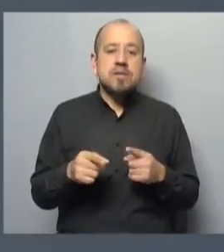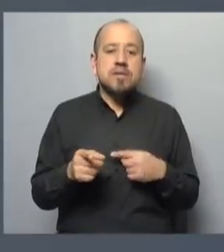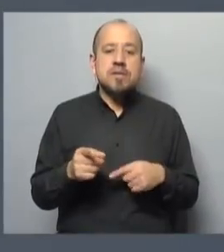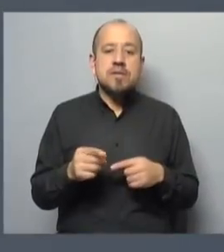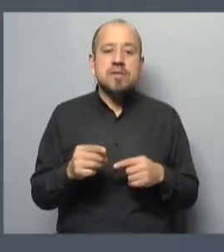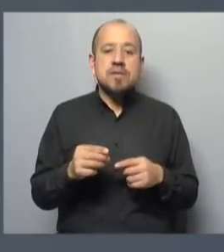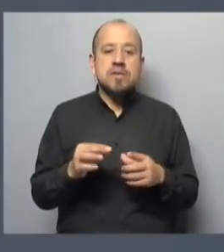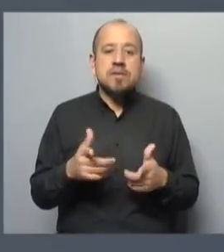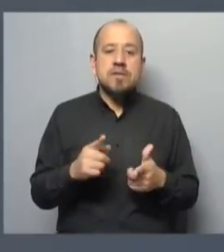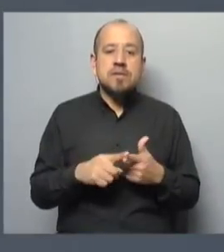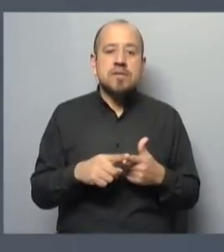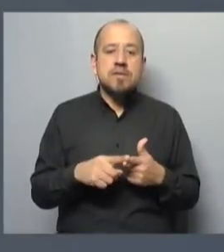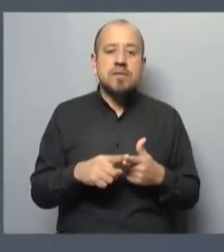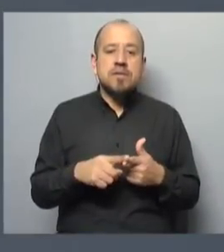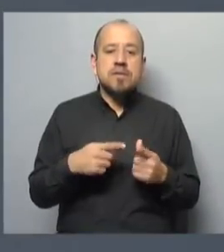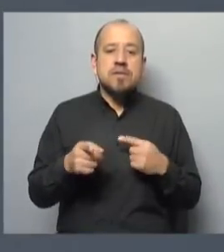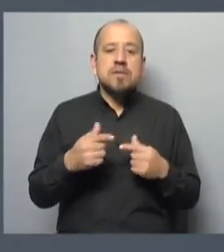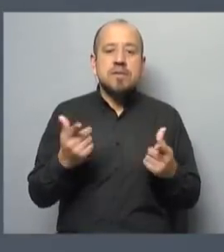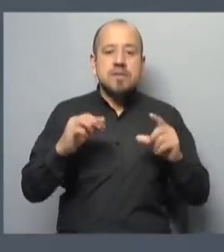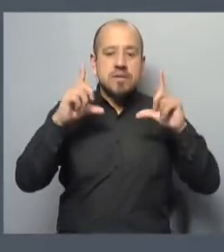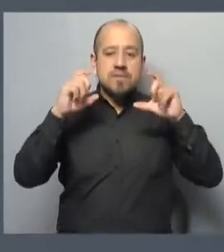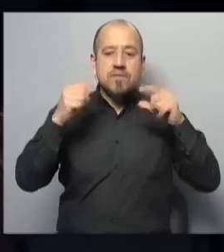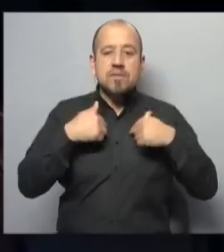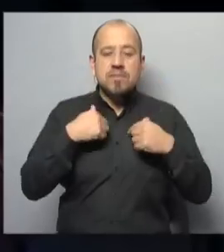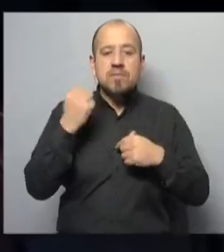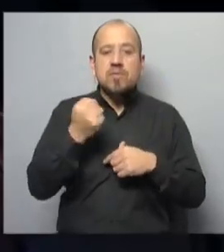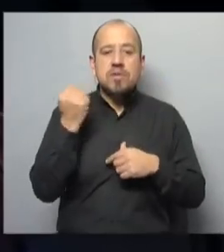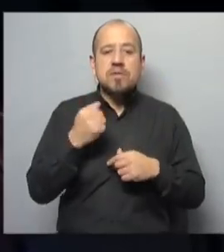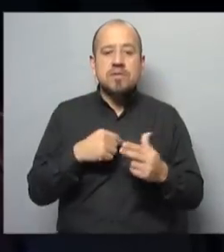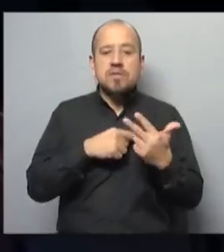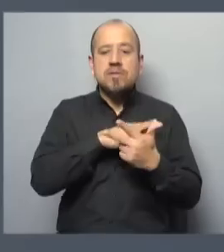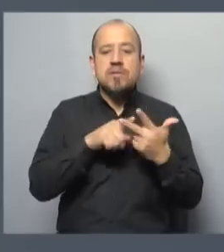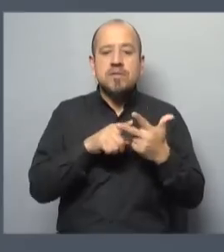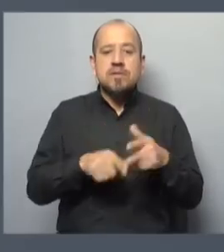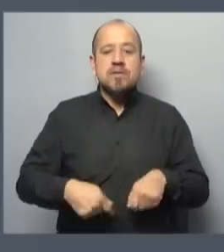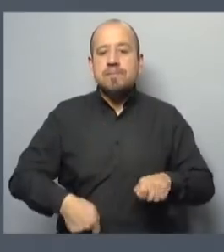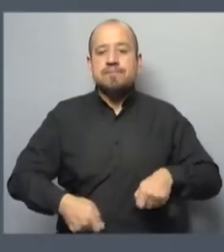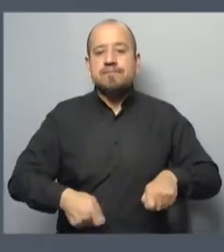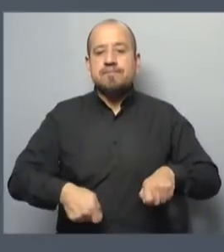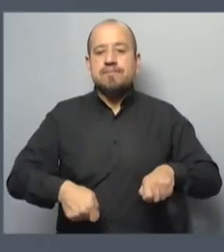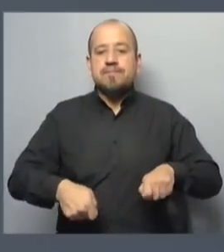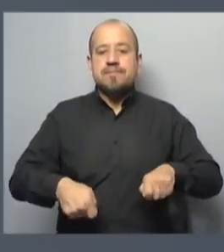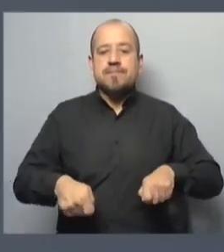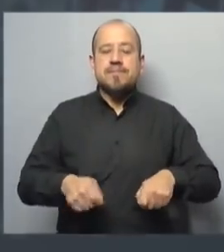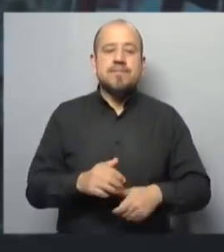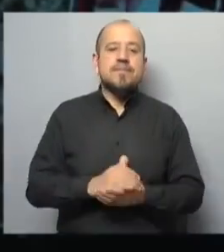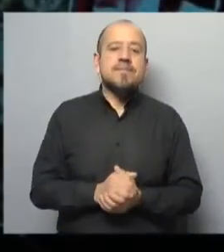y bueno significa muchísimo esa esa foto con a mí cuál de los 32 el re delante el redoblante